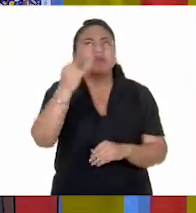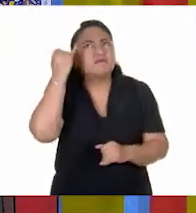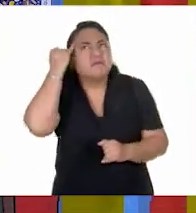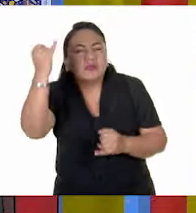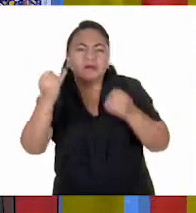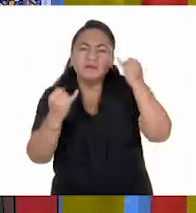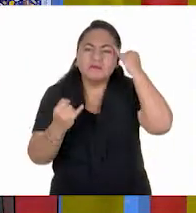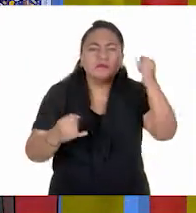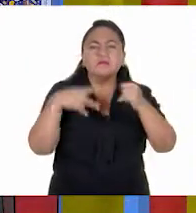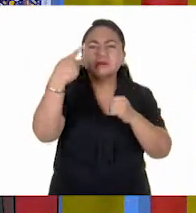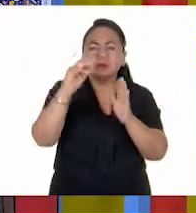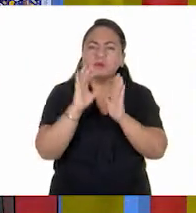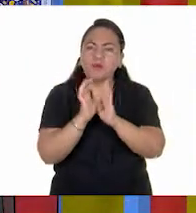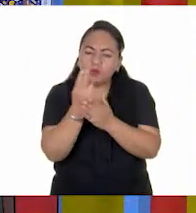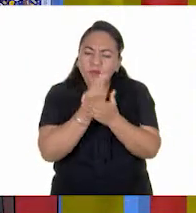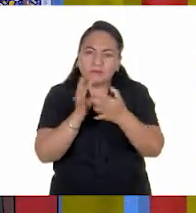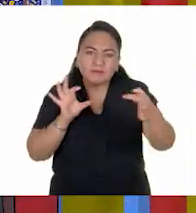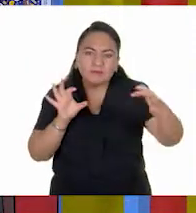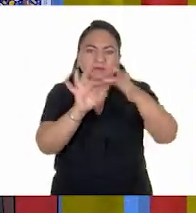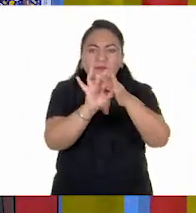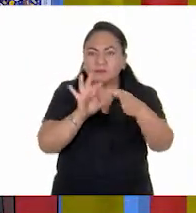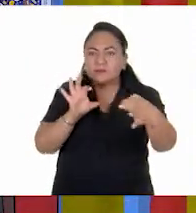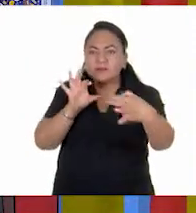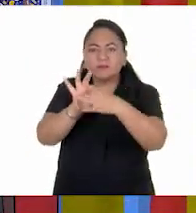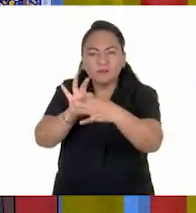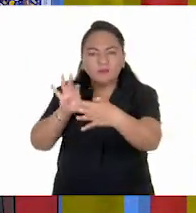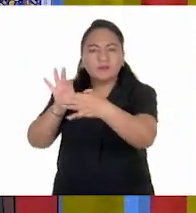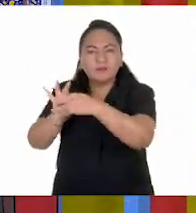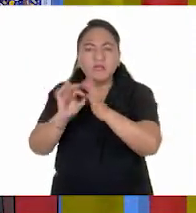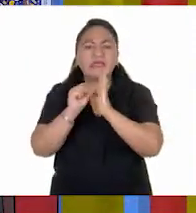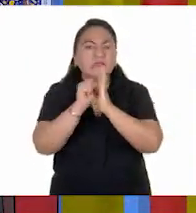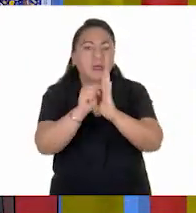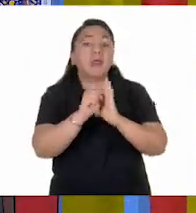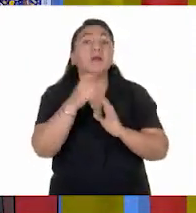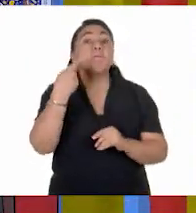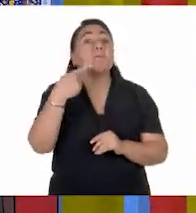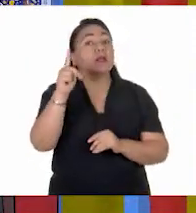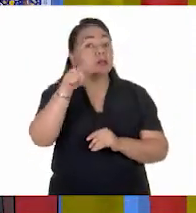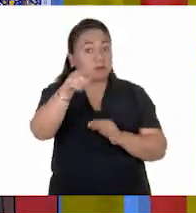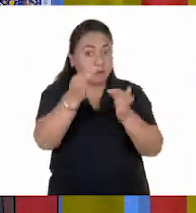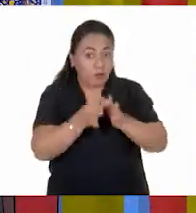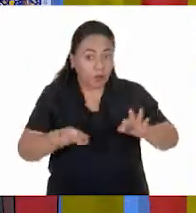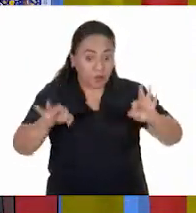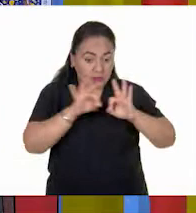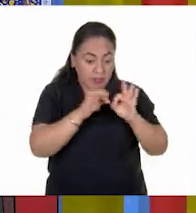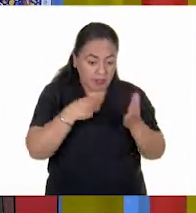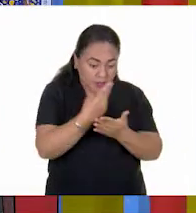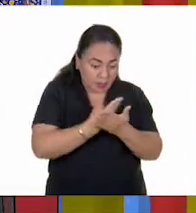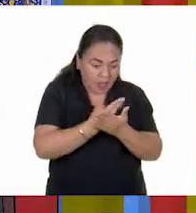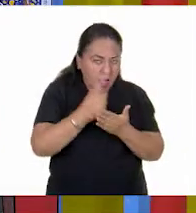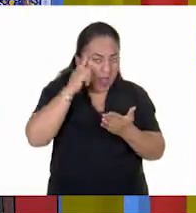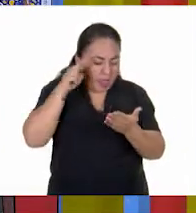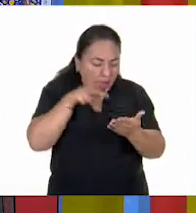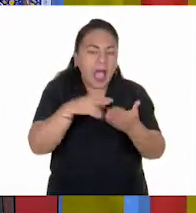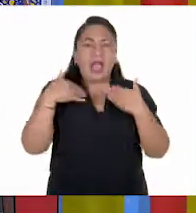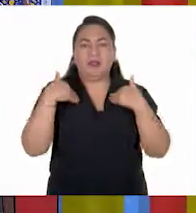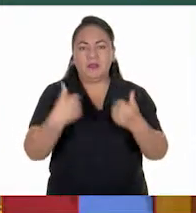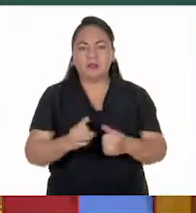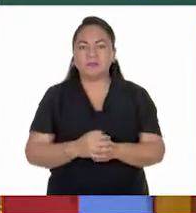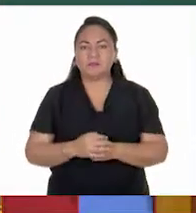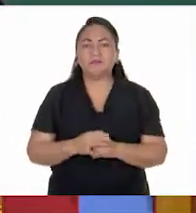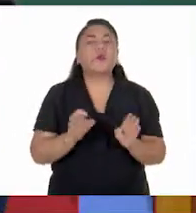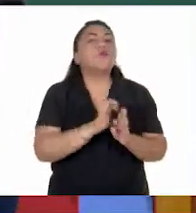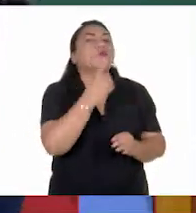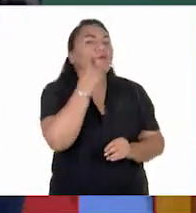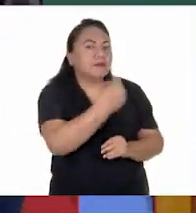crear su propio símbolo, pero lo importante es que todos entiendan lo que queremos decir. ¿Cómo ves, Pili? Me